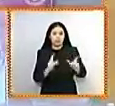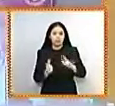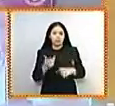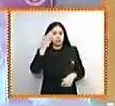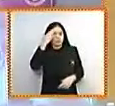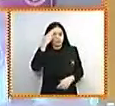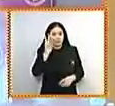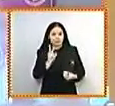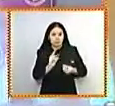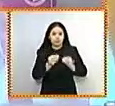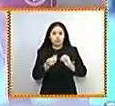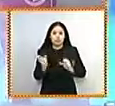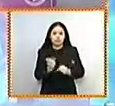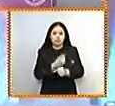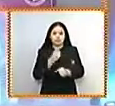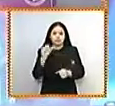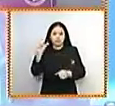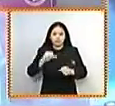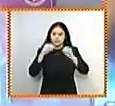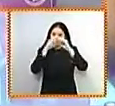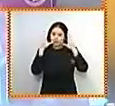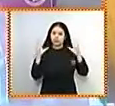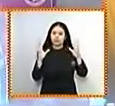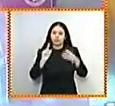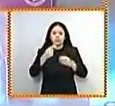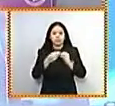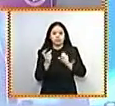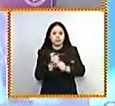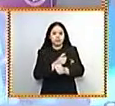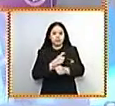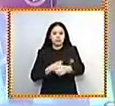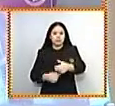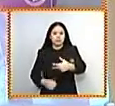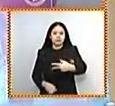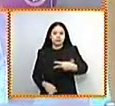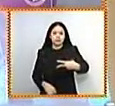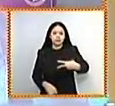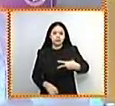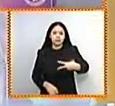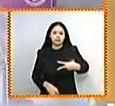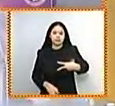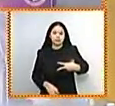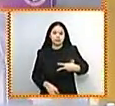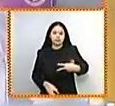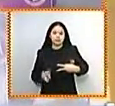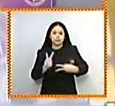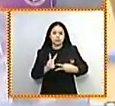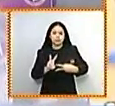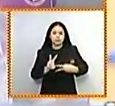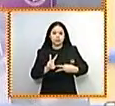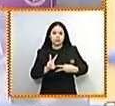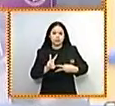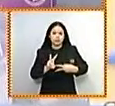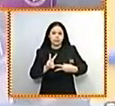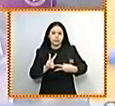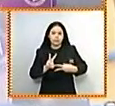recibir los dos números afortunados esta mañana. Primer número, con su primer dígito, con segundo dígito.